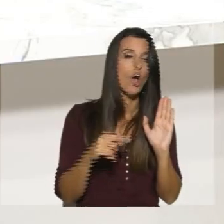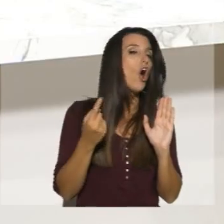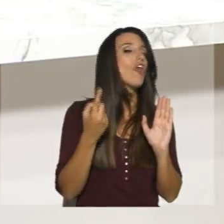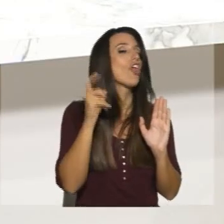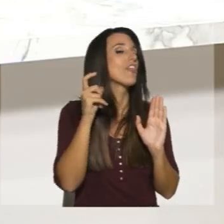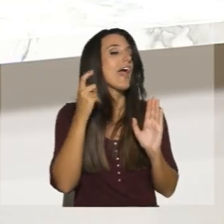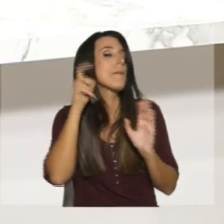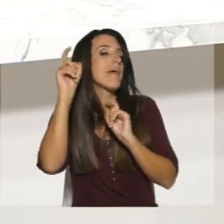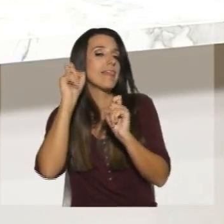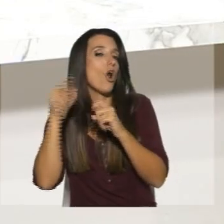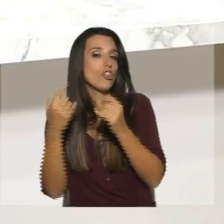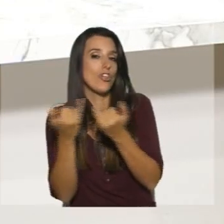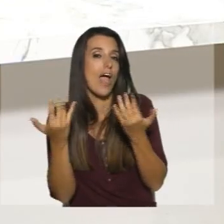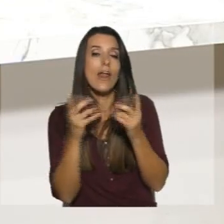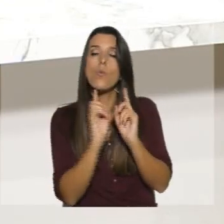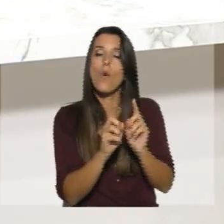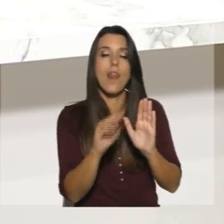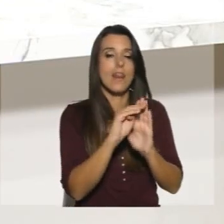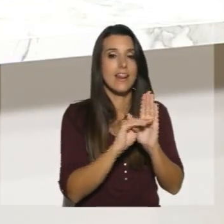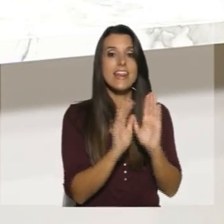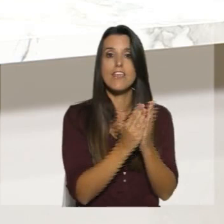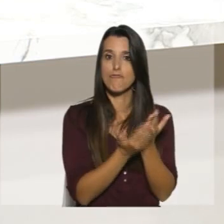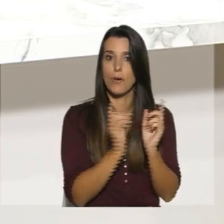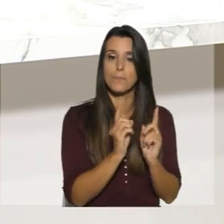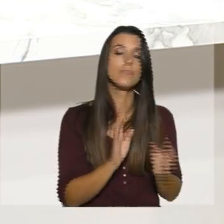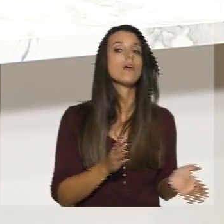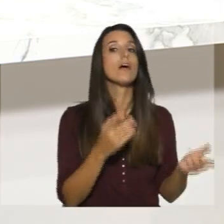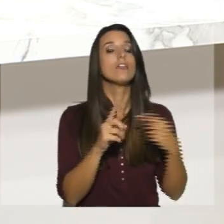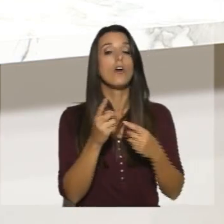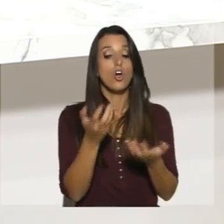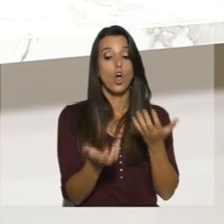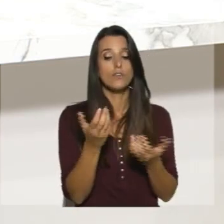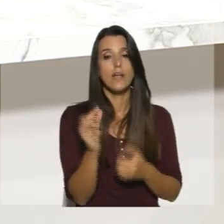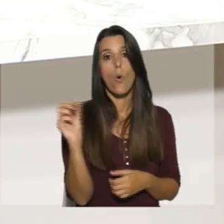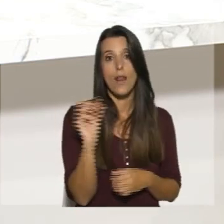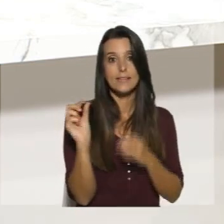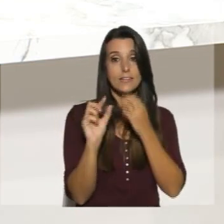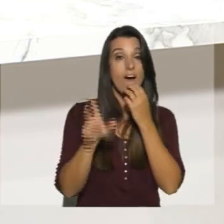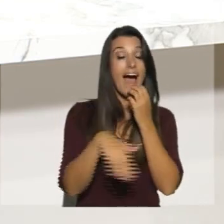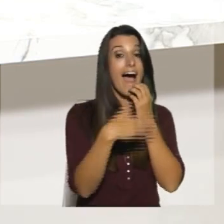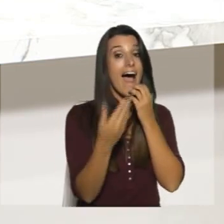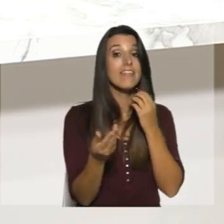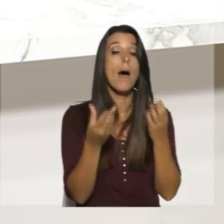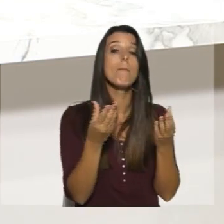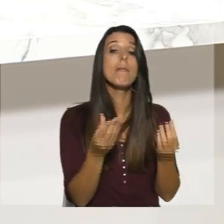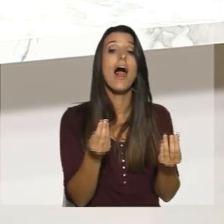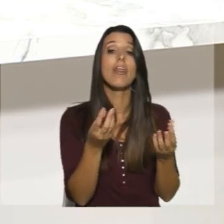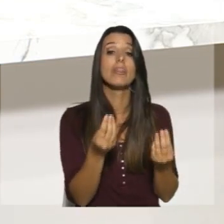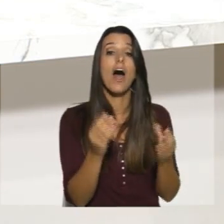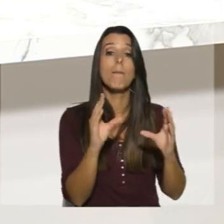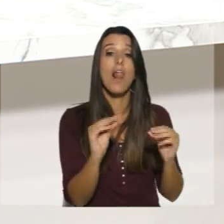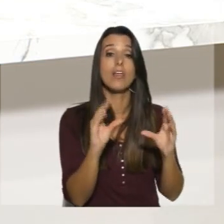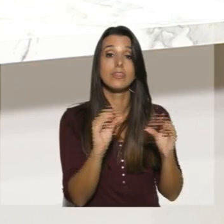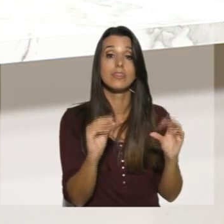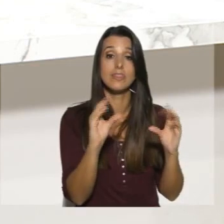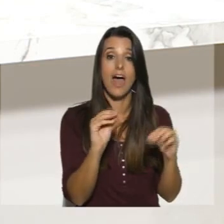día, envié la receta tal cual como estaba en el librito. Eso, la vas a ir cocinando, te va a llevar un ratito hasta que te quede blandita y después vamos a hacer un puré. Y